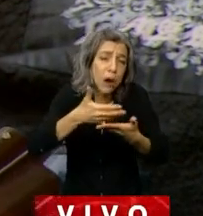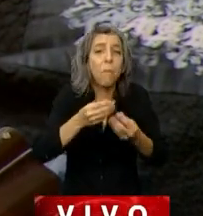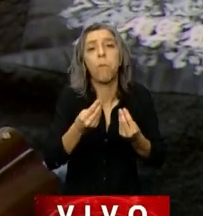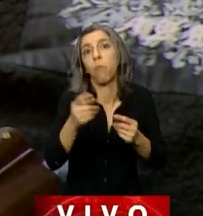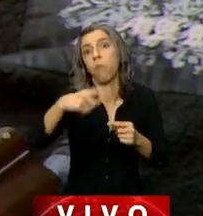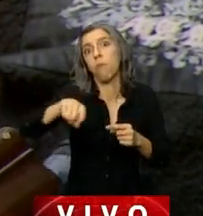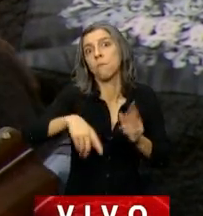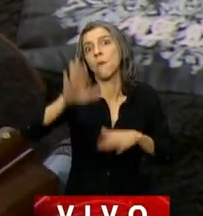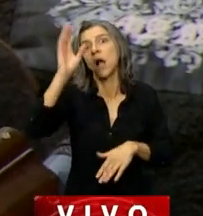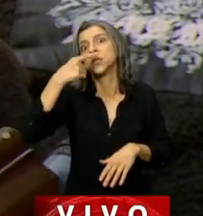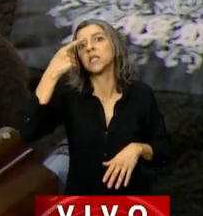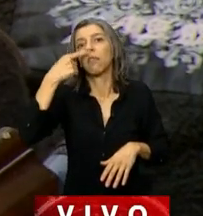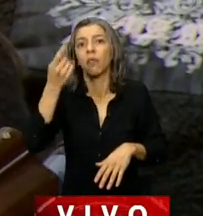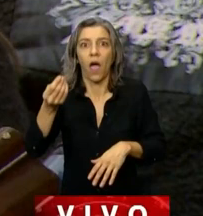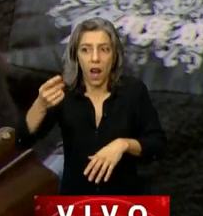mineros,